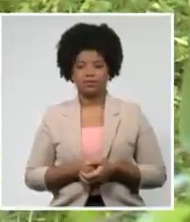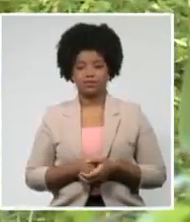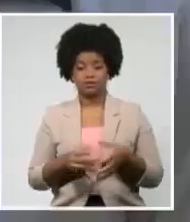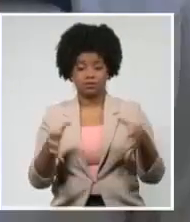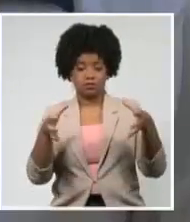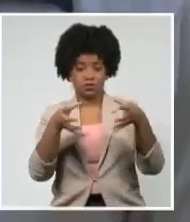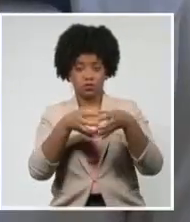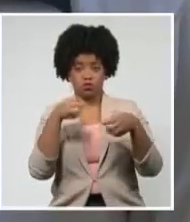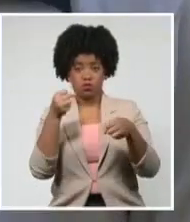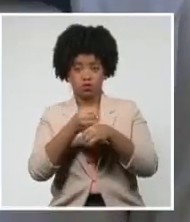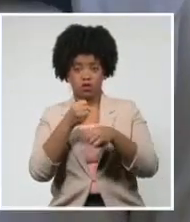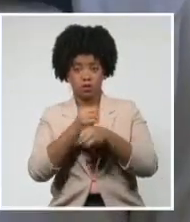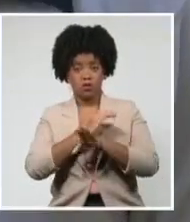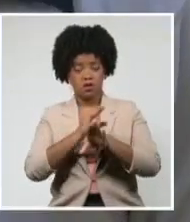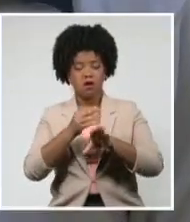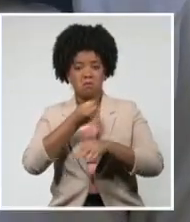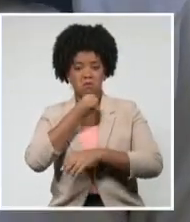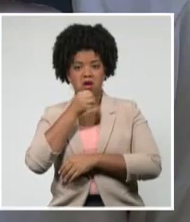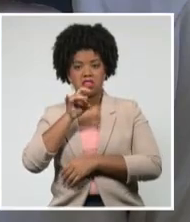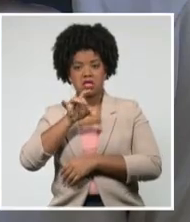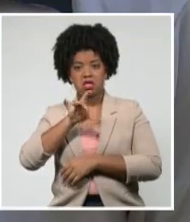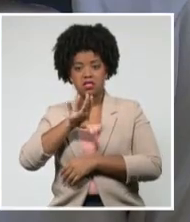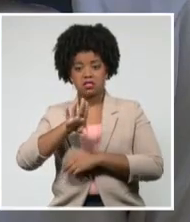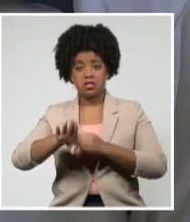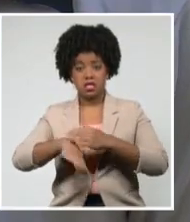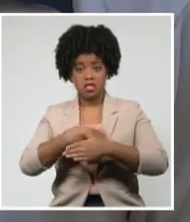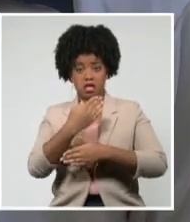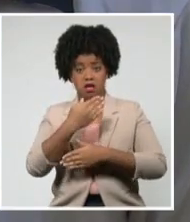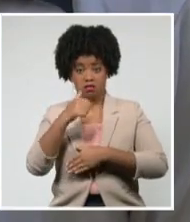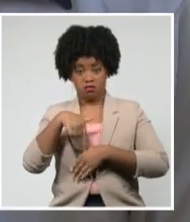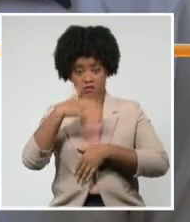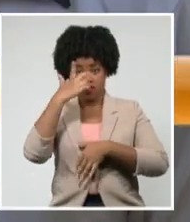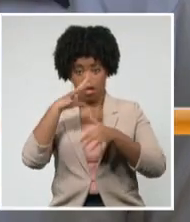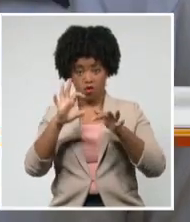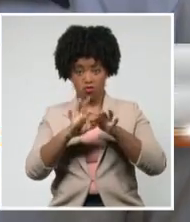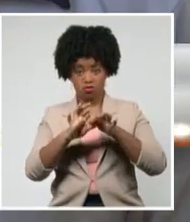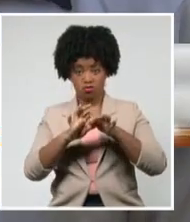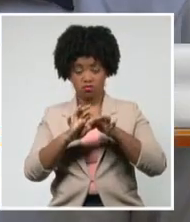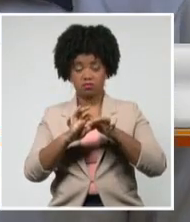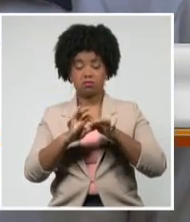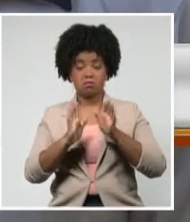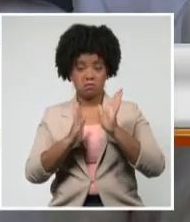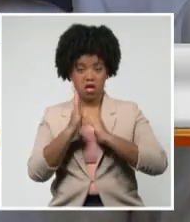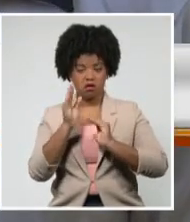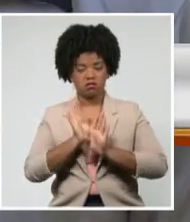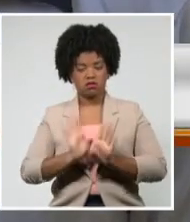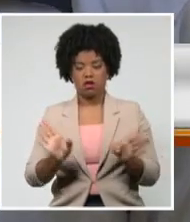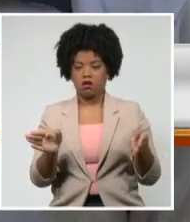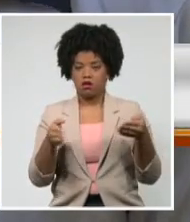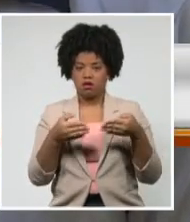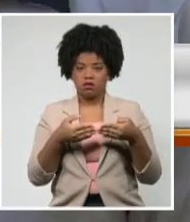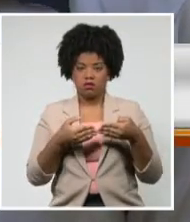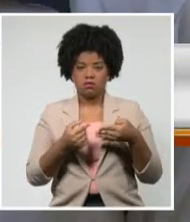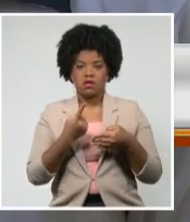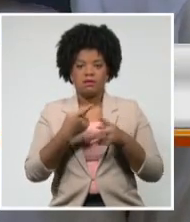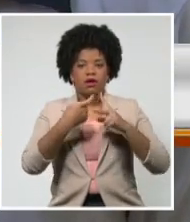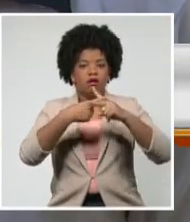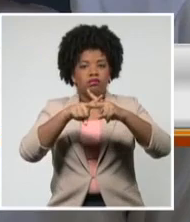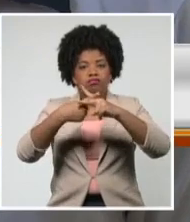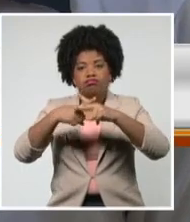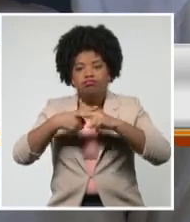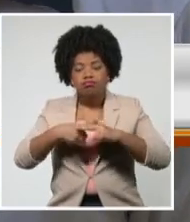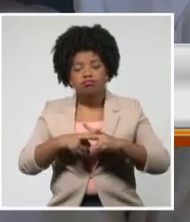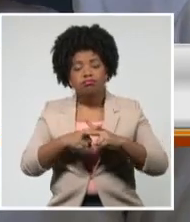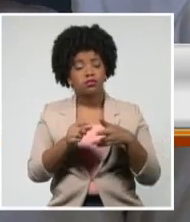poder en la primera quincena del mes de agosto, culminar con ese primer mantenimiento y darle